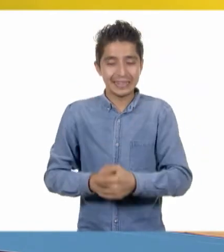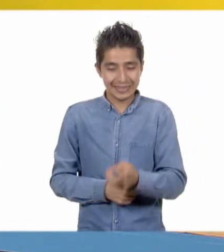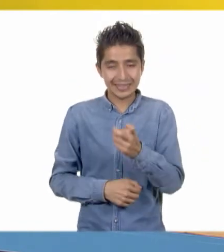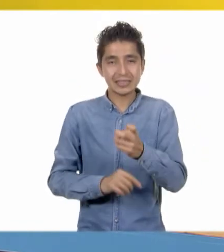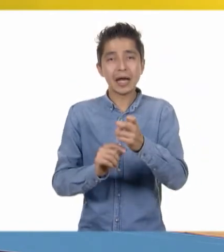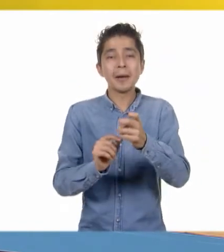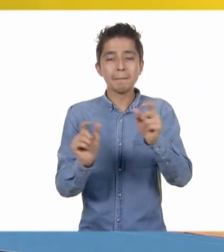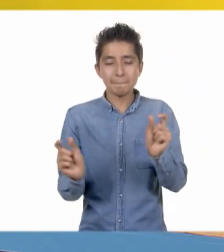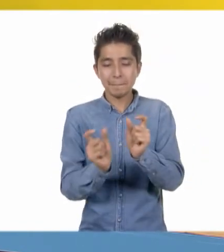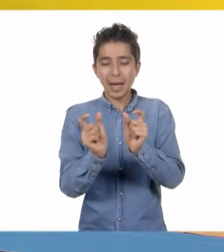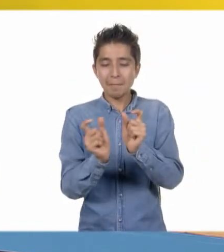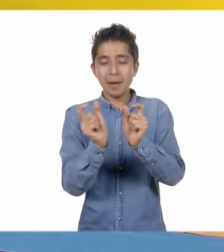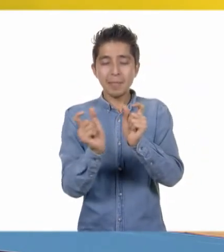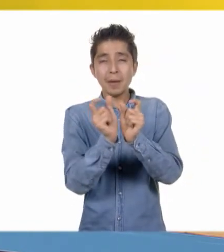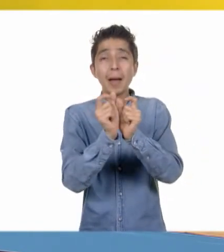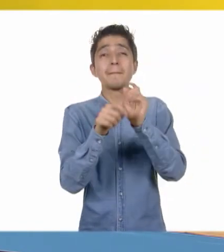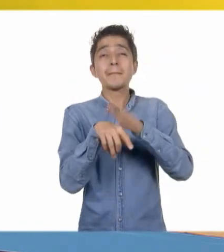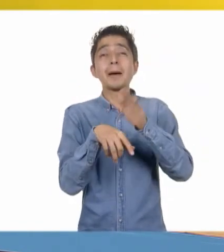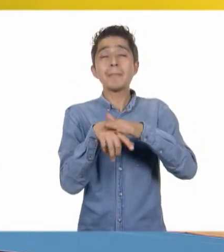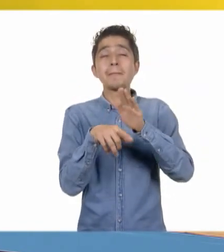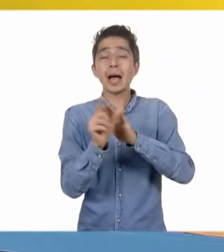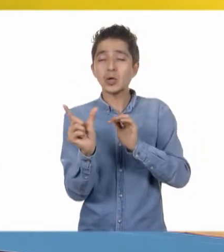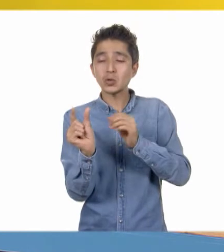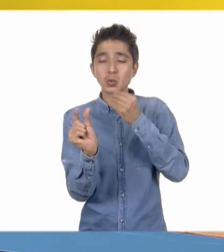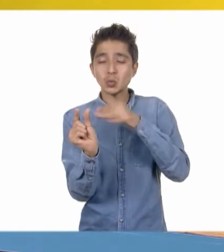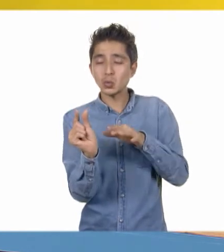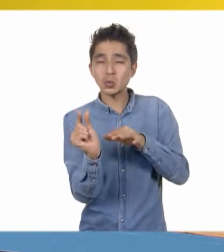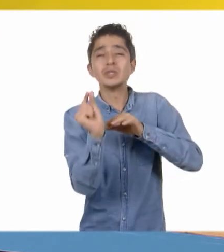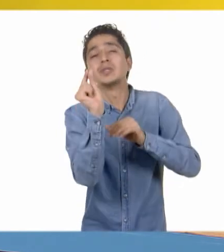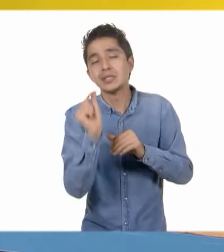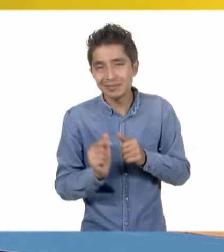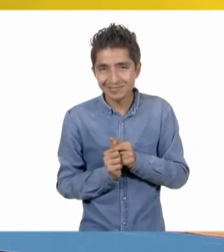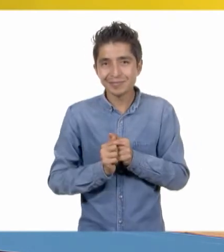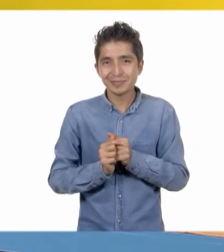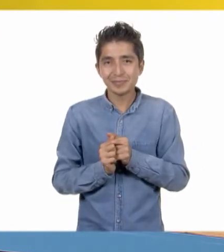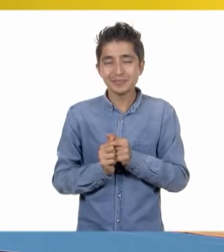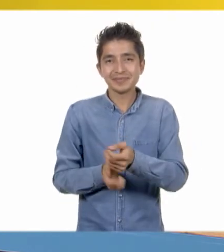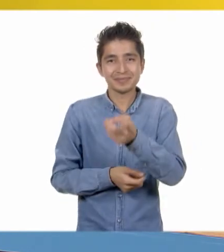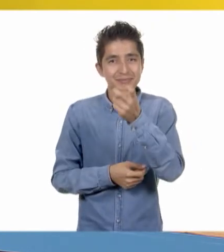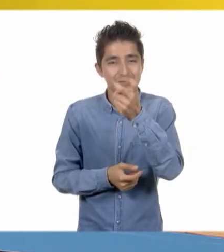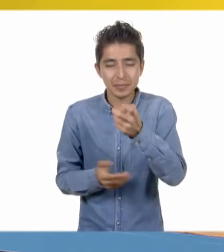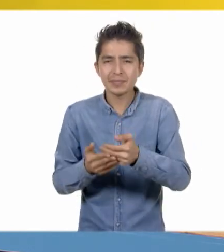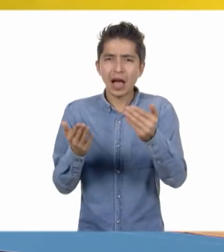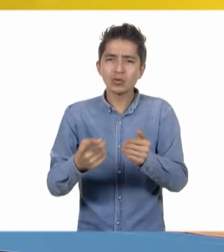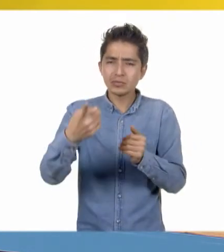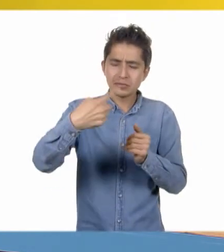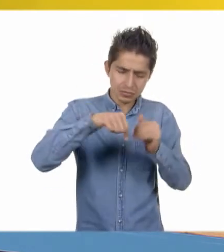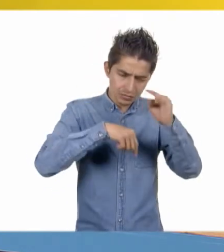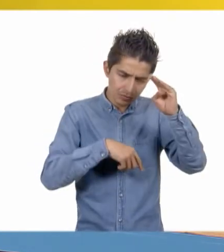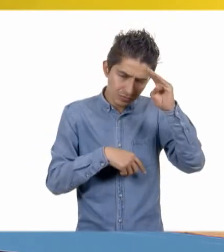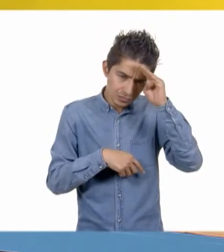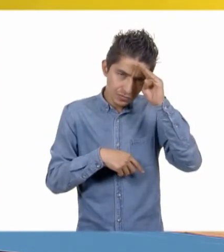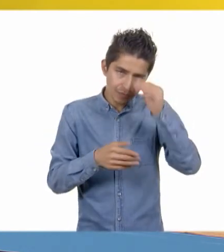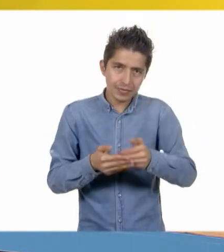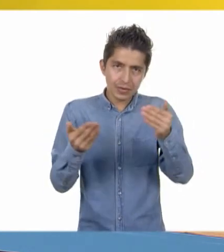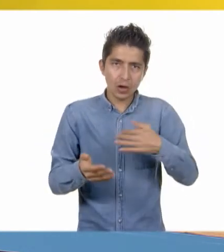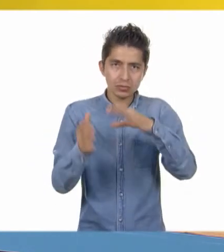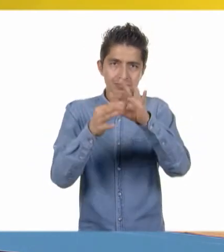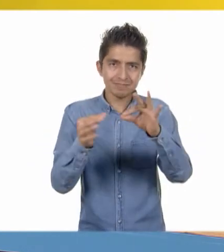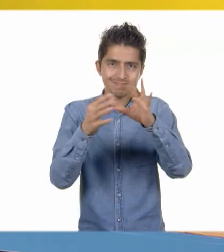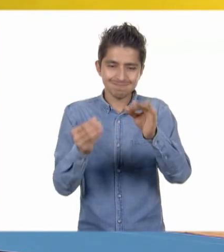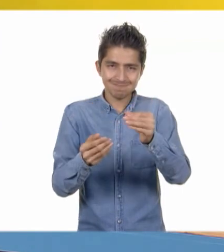serán más y más pequeñas. Bueno, es momento de reflexionar sobre lo que hemos visto hasta